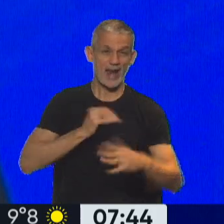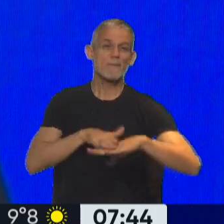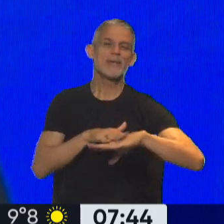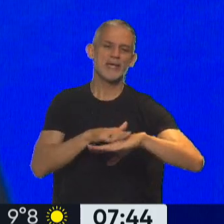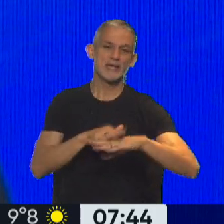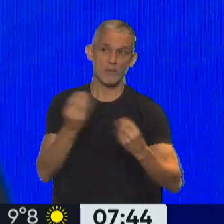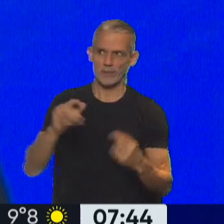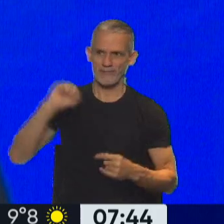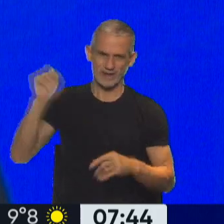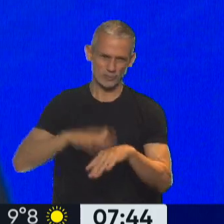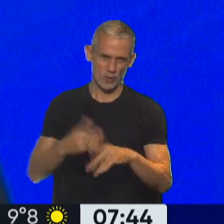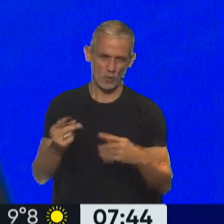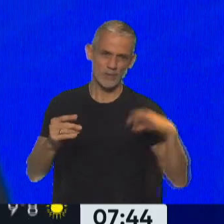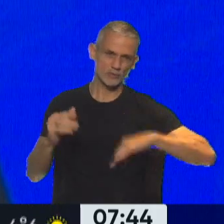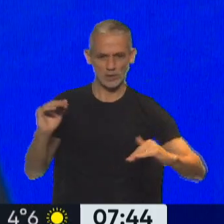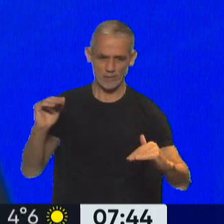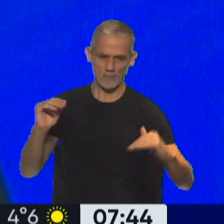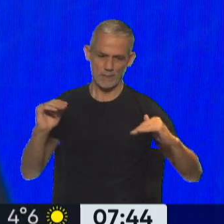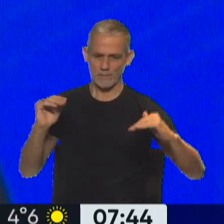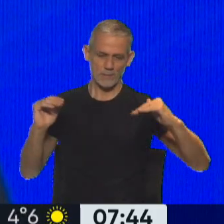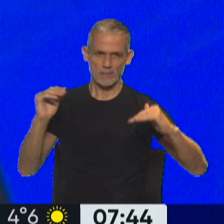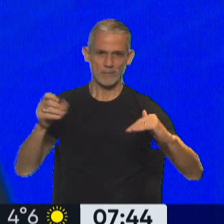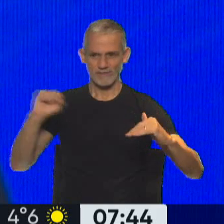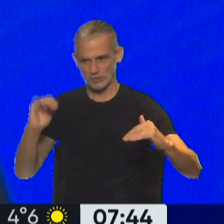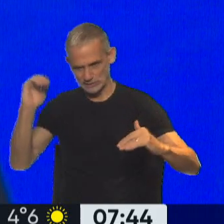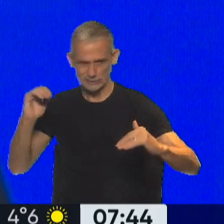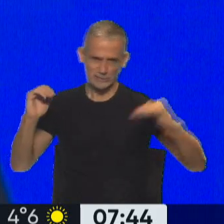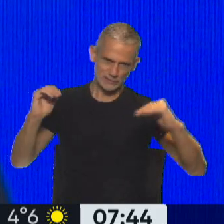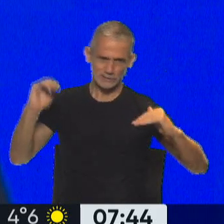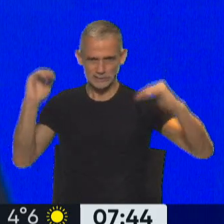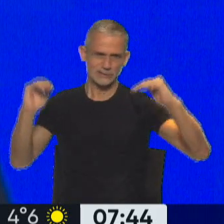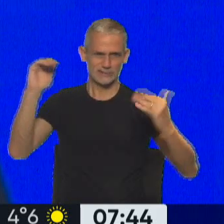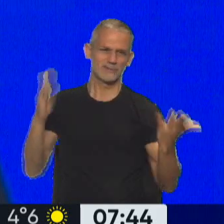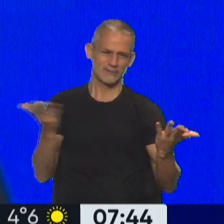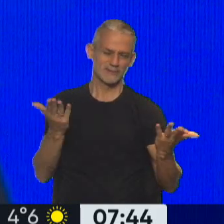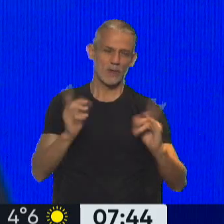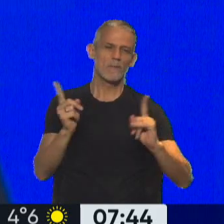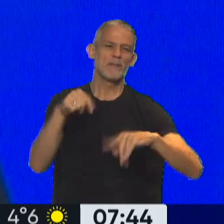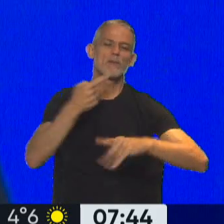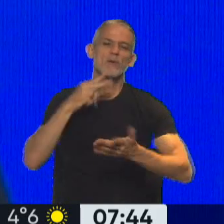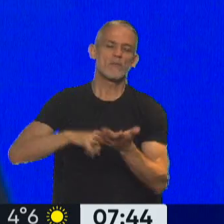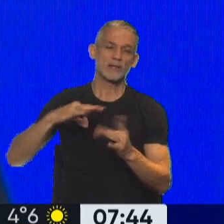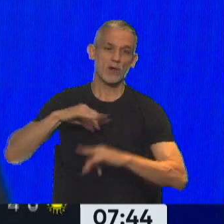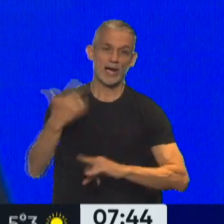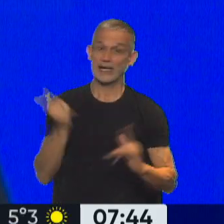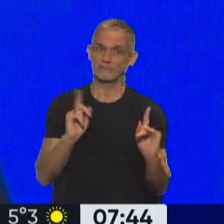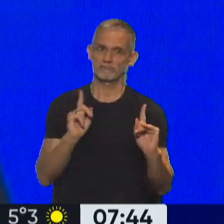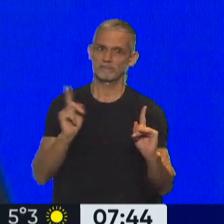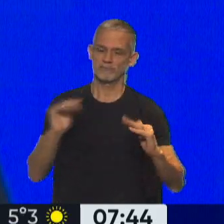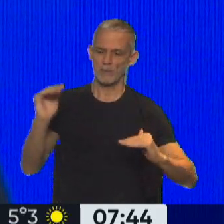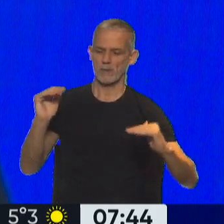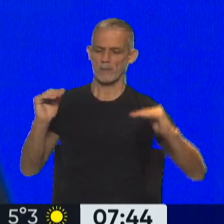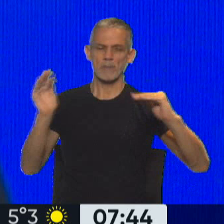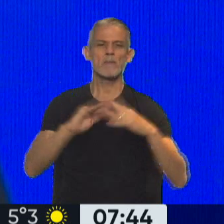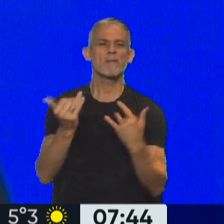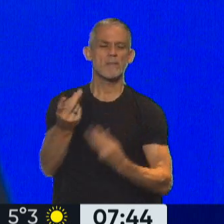del avance inflacionario y, bueno, esa carrera, ¿no?, contra las paritarias y que los mismos trabajadores sean los que mantengan el poder adquisitivo tal